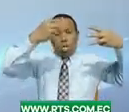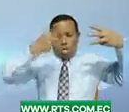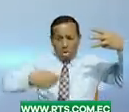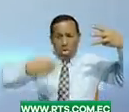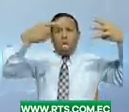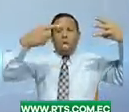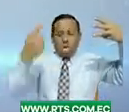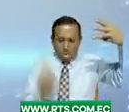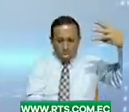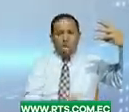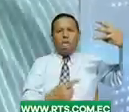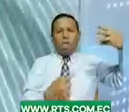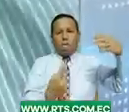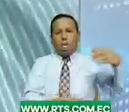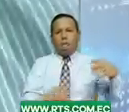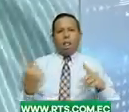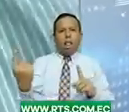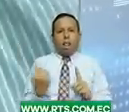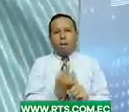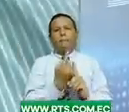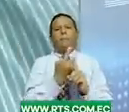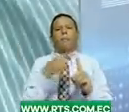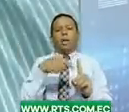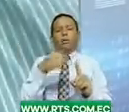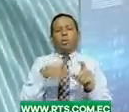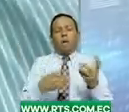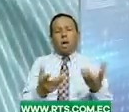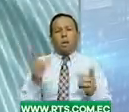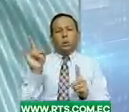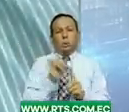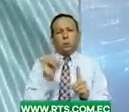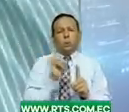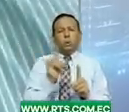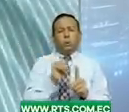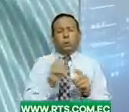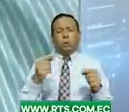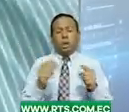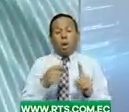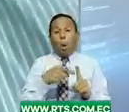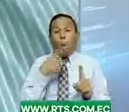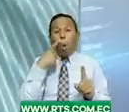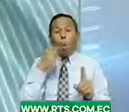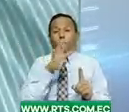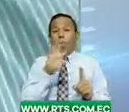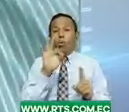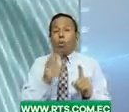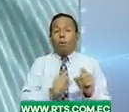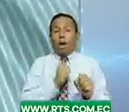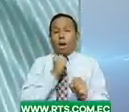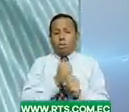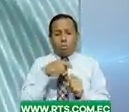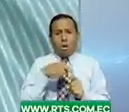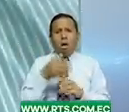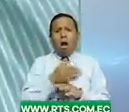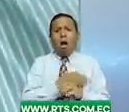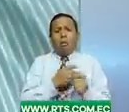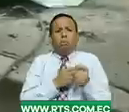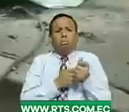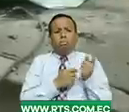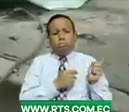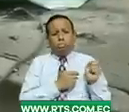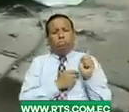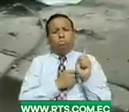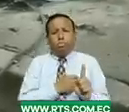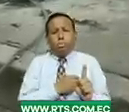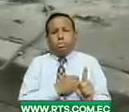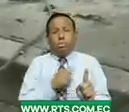49 años tenía pocos minutos de haber llegado cuando un cortocircuito hizo que uno de los cables de alta tensión se arrancara